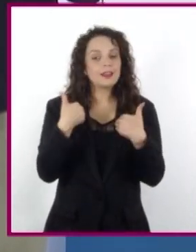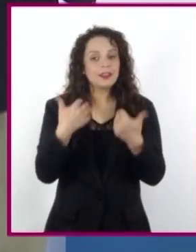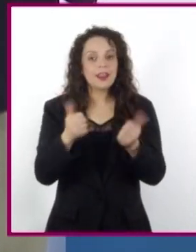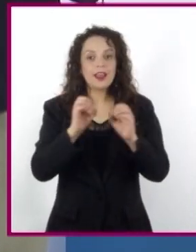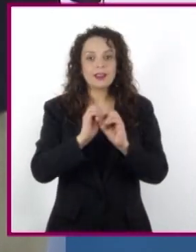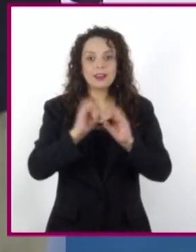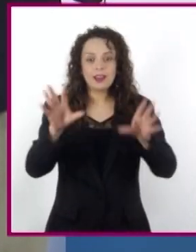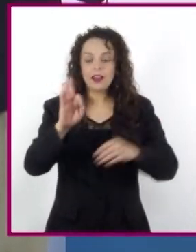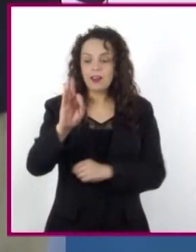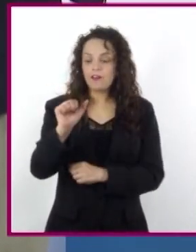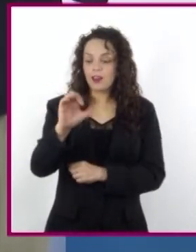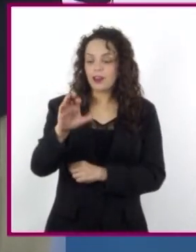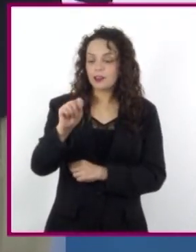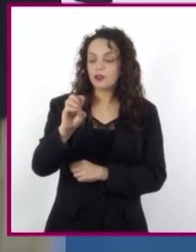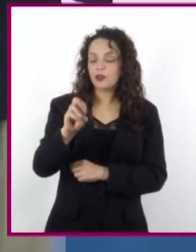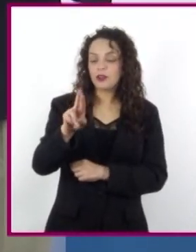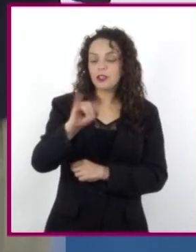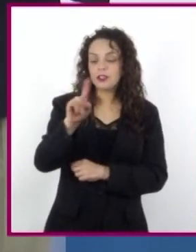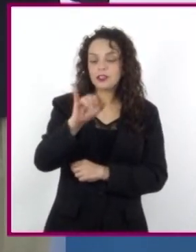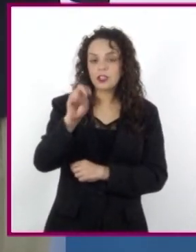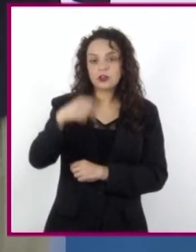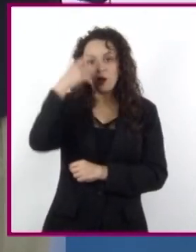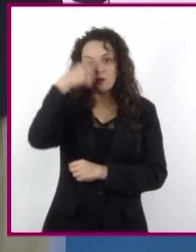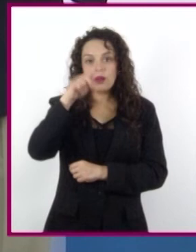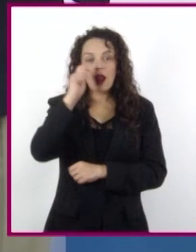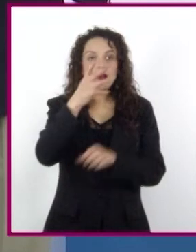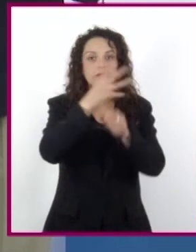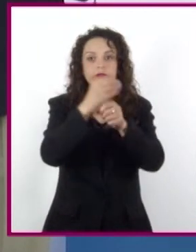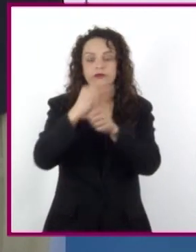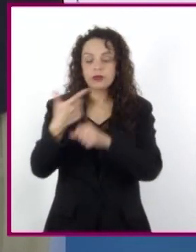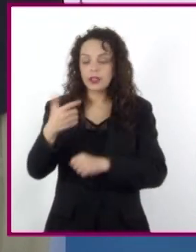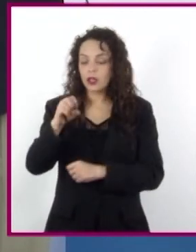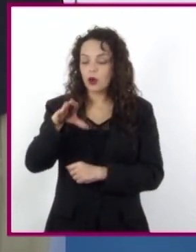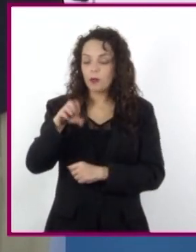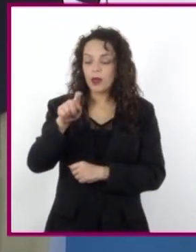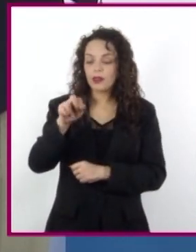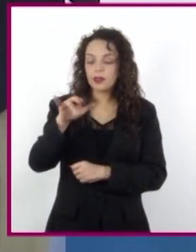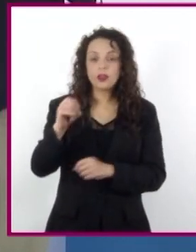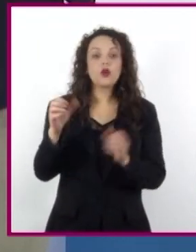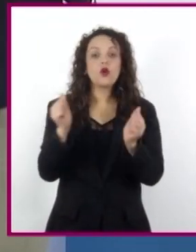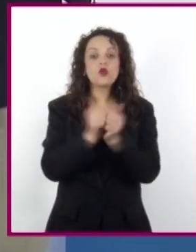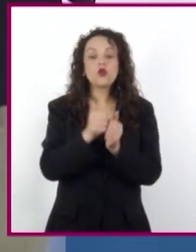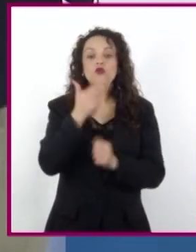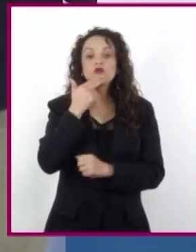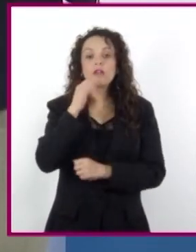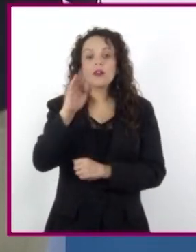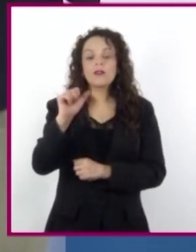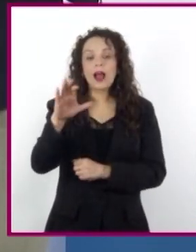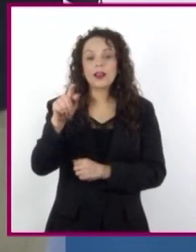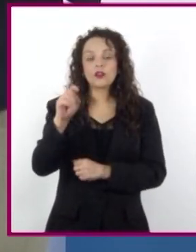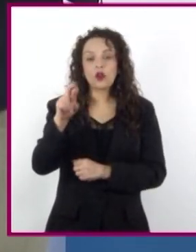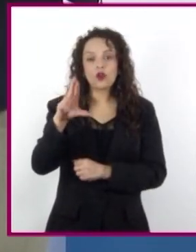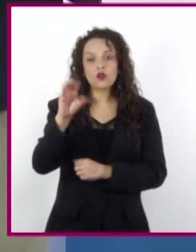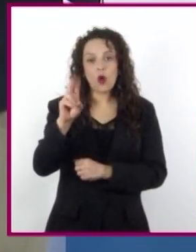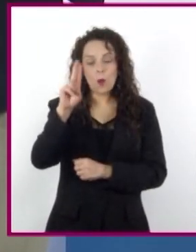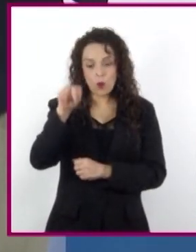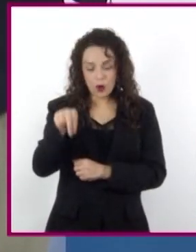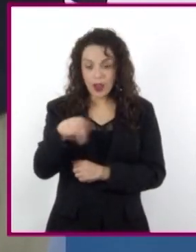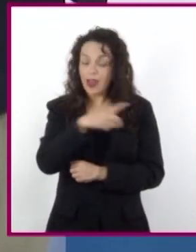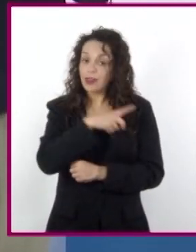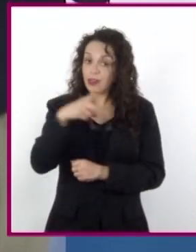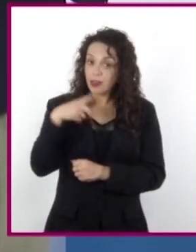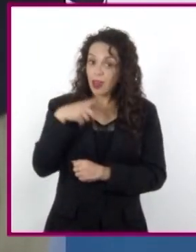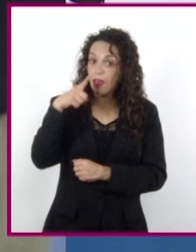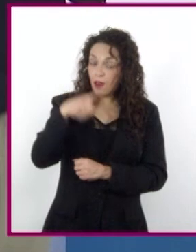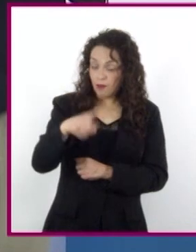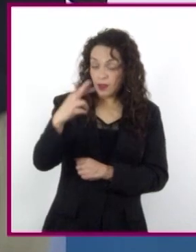la factorización en problemas geométricos por medio del factor común. Deben tener en cuenta lo que